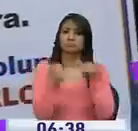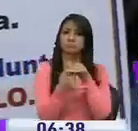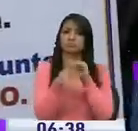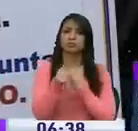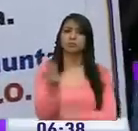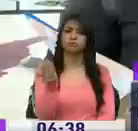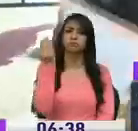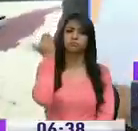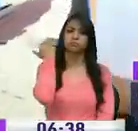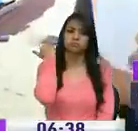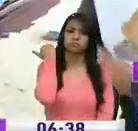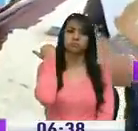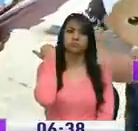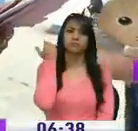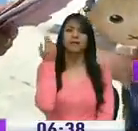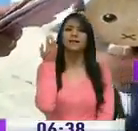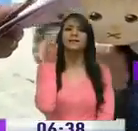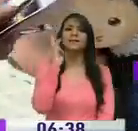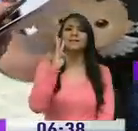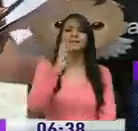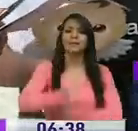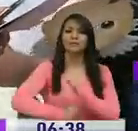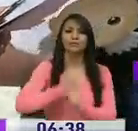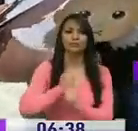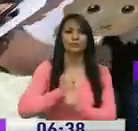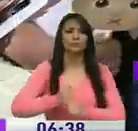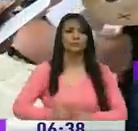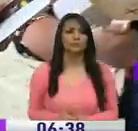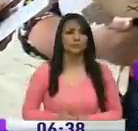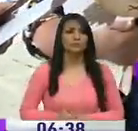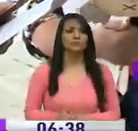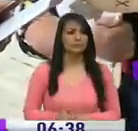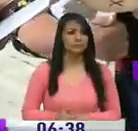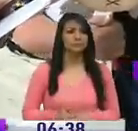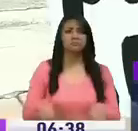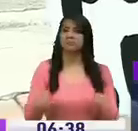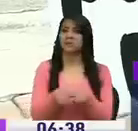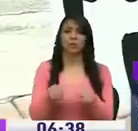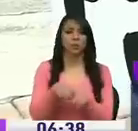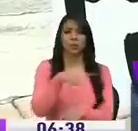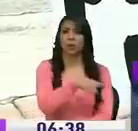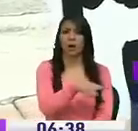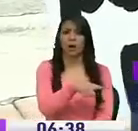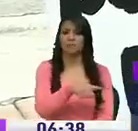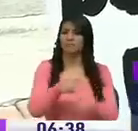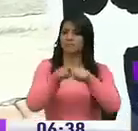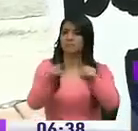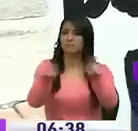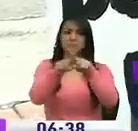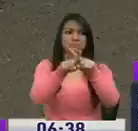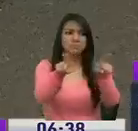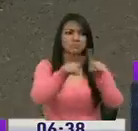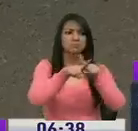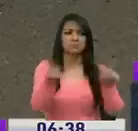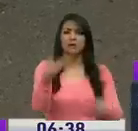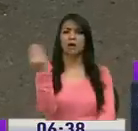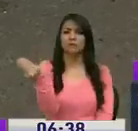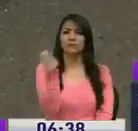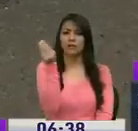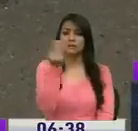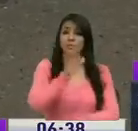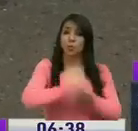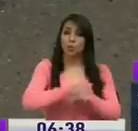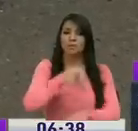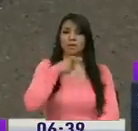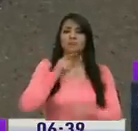objeto cuando tenía 16 años de edad asegura lo mismo le ocurrió a un centenar de adolescentes el responsable sería